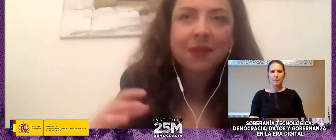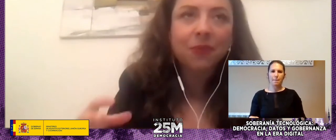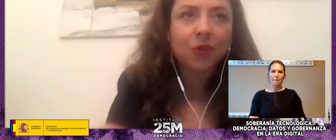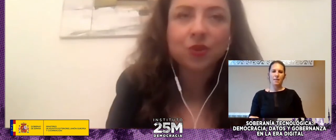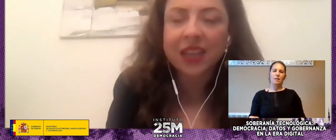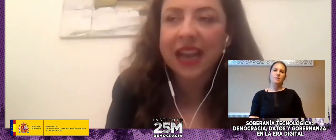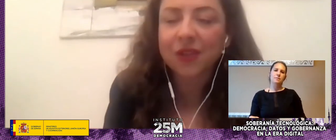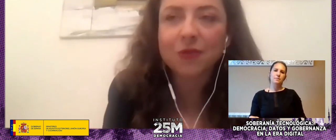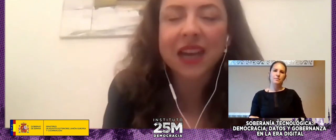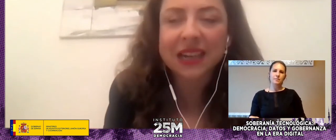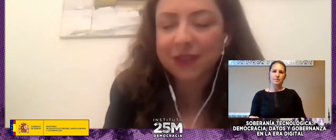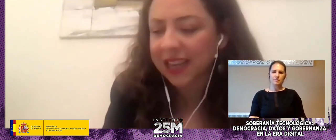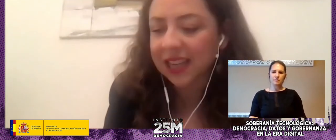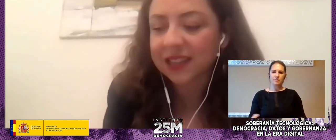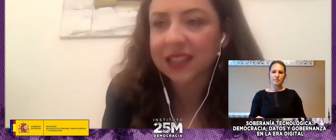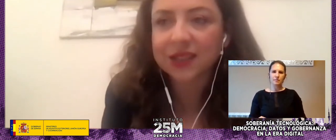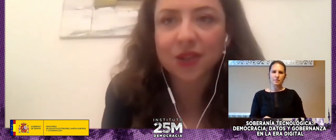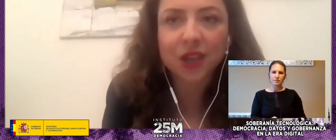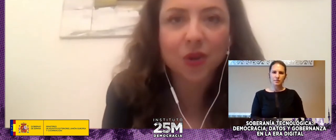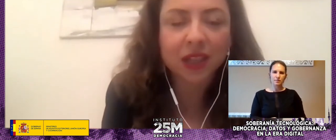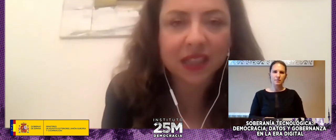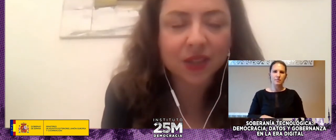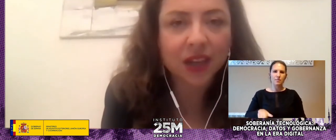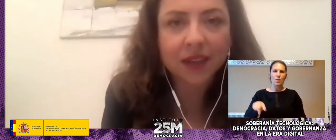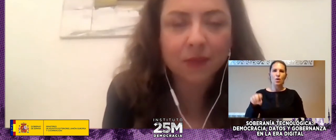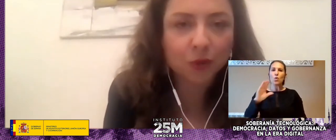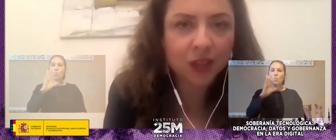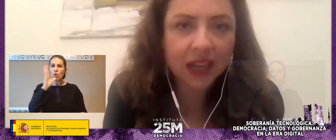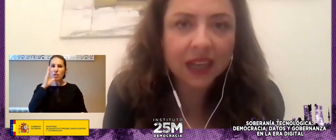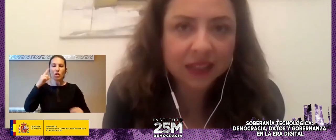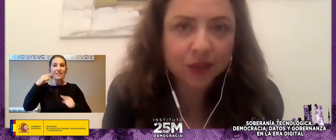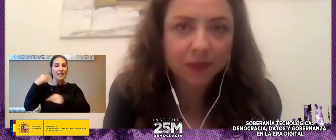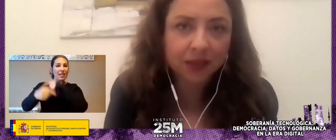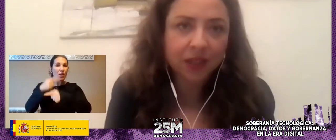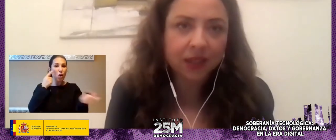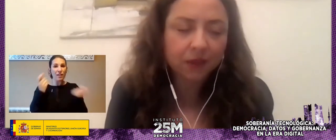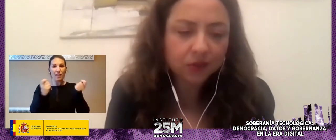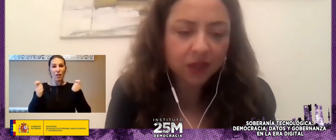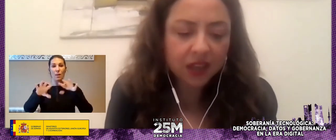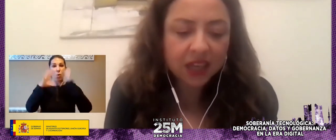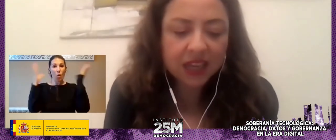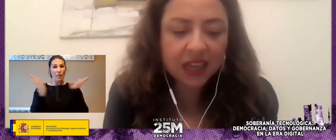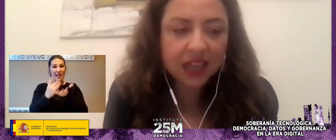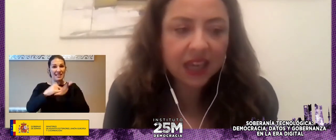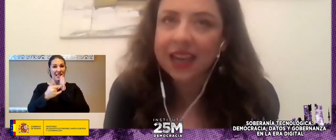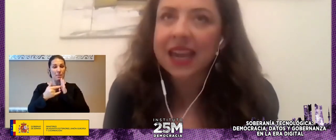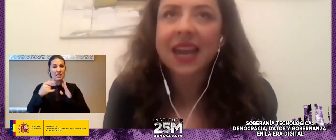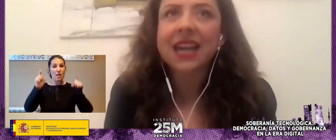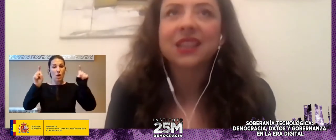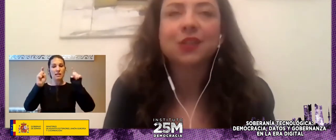Tenemos Y Hay Una Una Gran Tradición De Coordinación A Nivel Mundial En Estos Temas Educativos Y